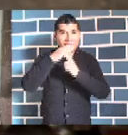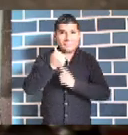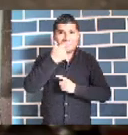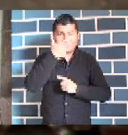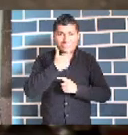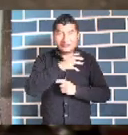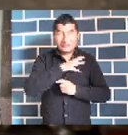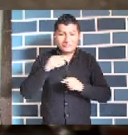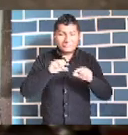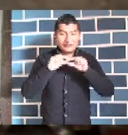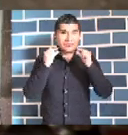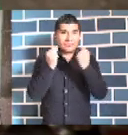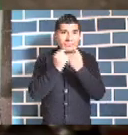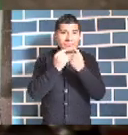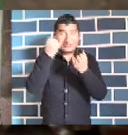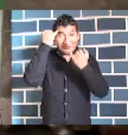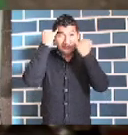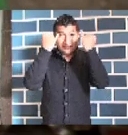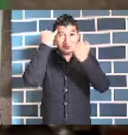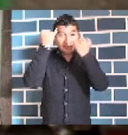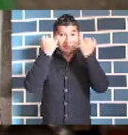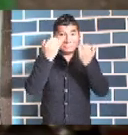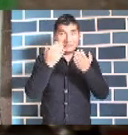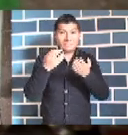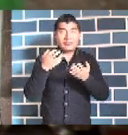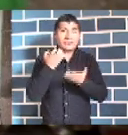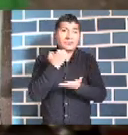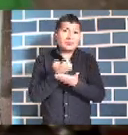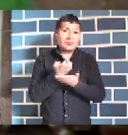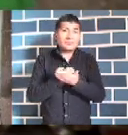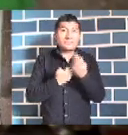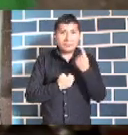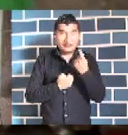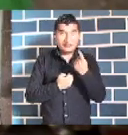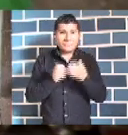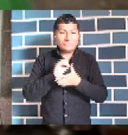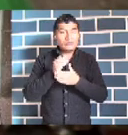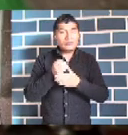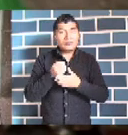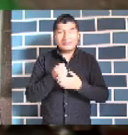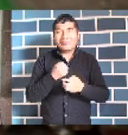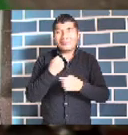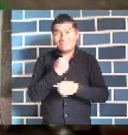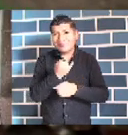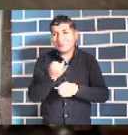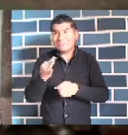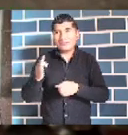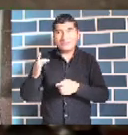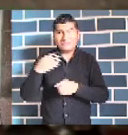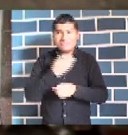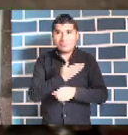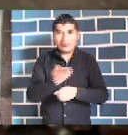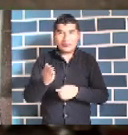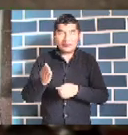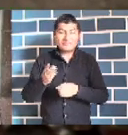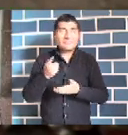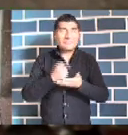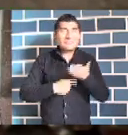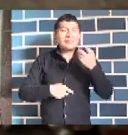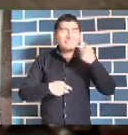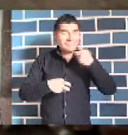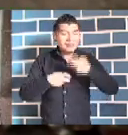y de grupos ideológicos económicos o de cualquier otra índole que